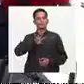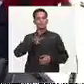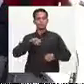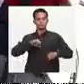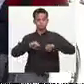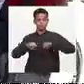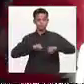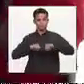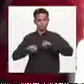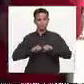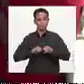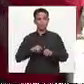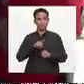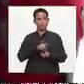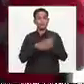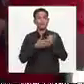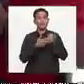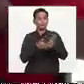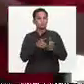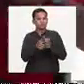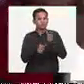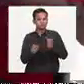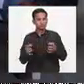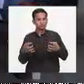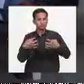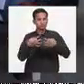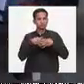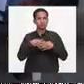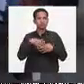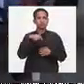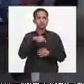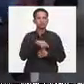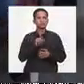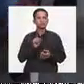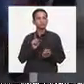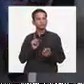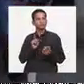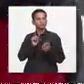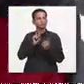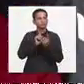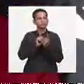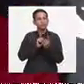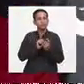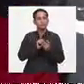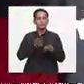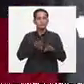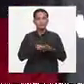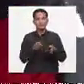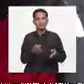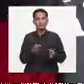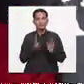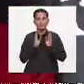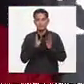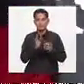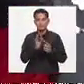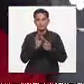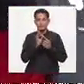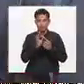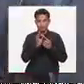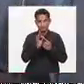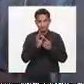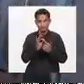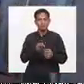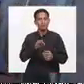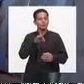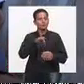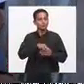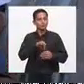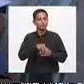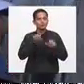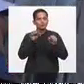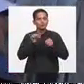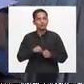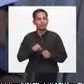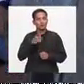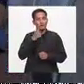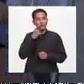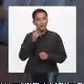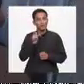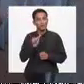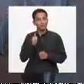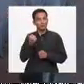mayo él con ayuda de voluntarios pudo acercarse a la mesa de atención preferente donde ejerció su derecho al voto de forma